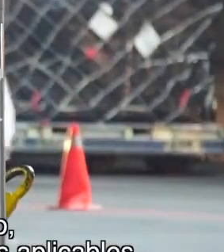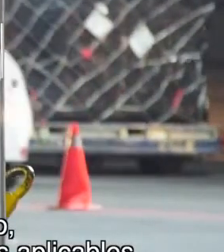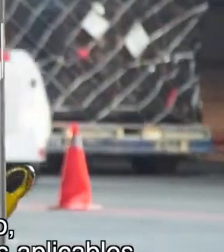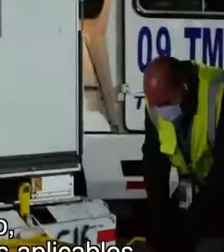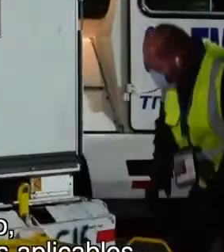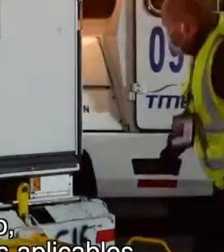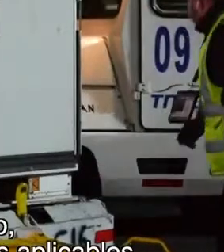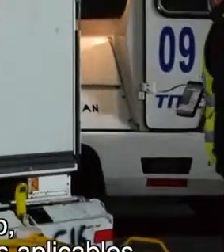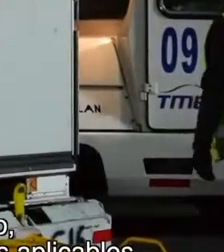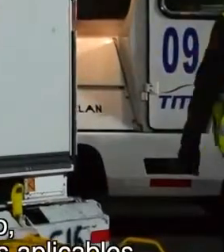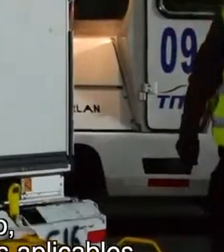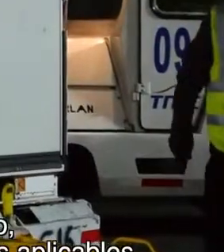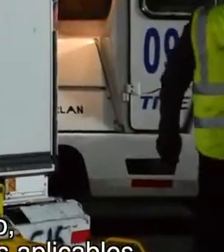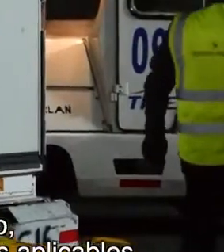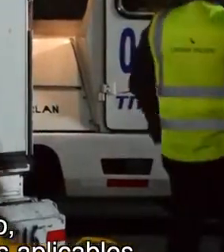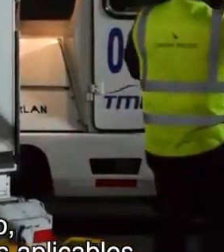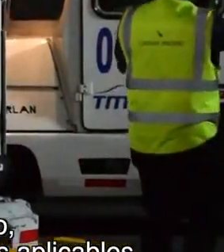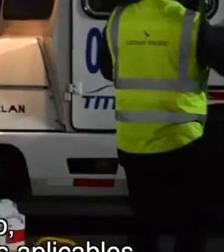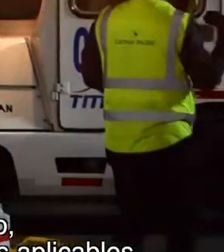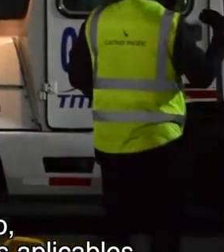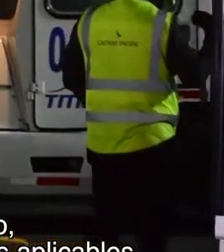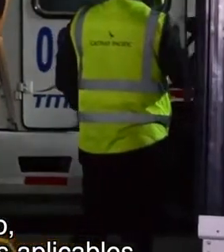de